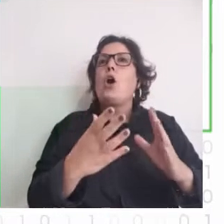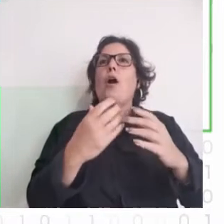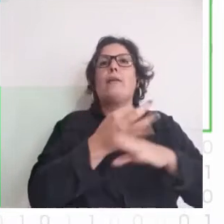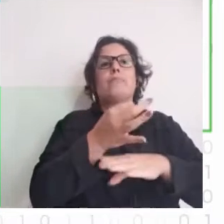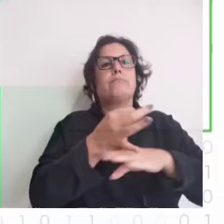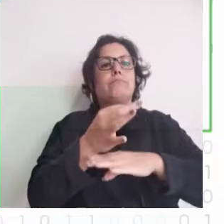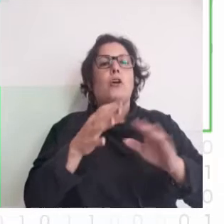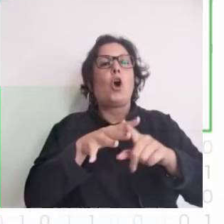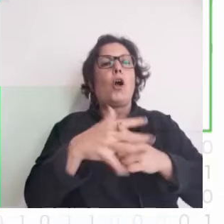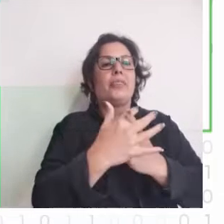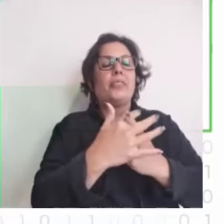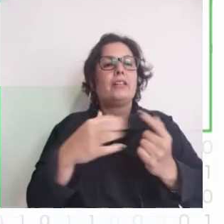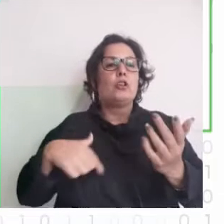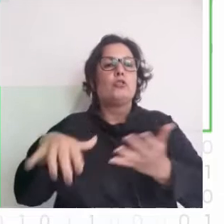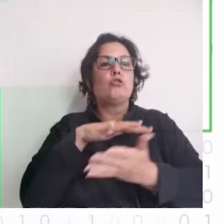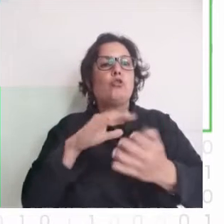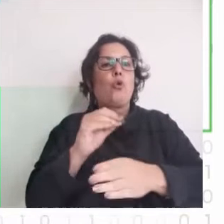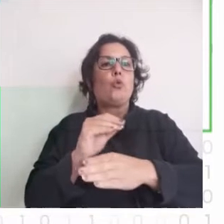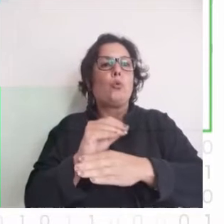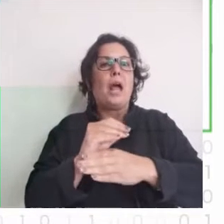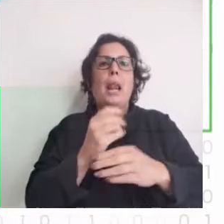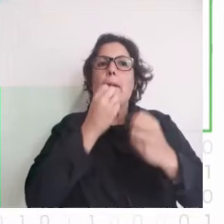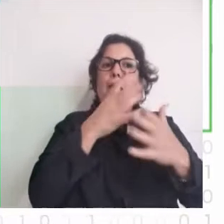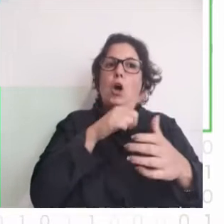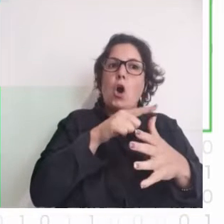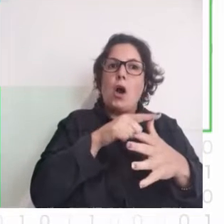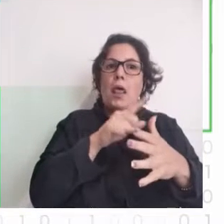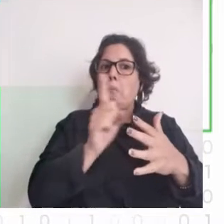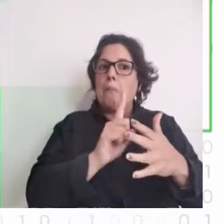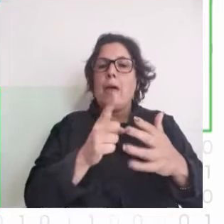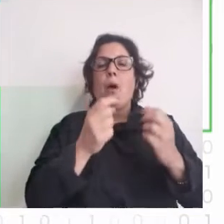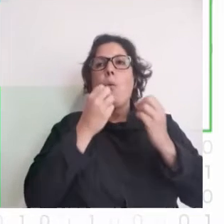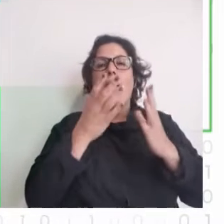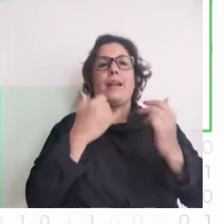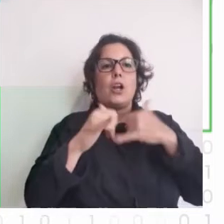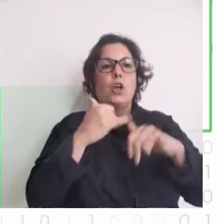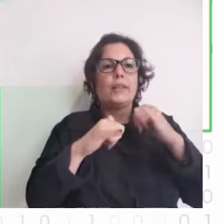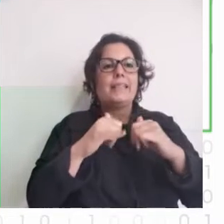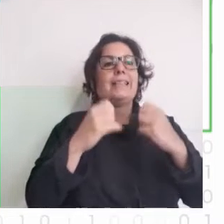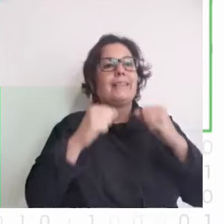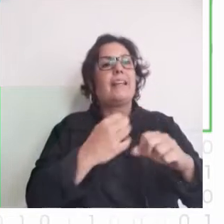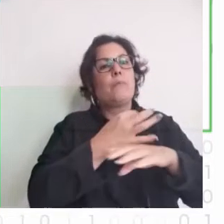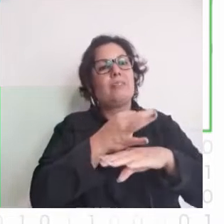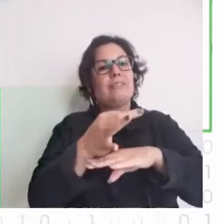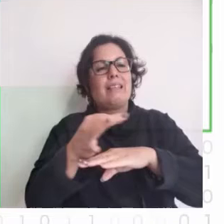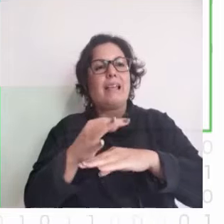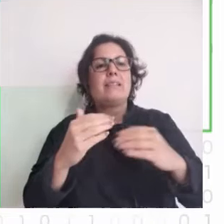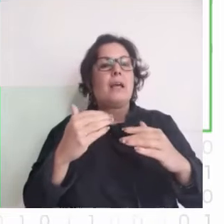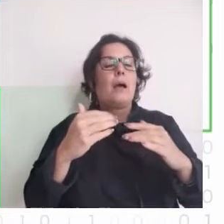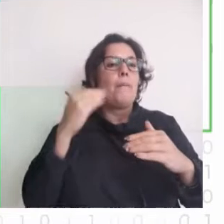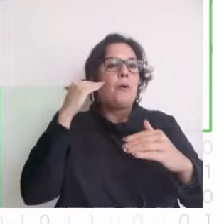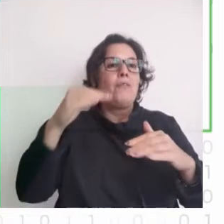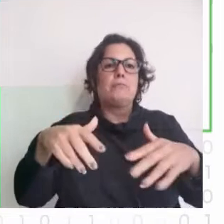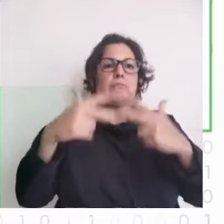contextos socioculturales menos críticos, y eso es una buena noticia. Tenemos prácticas de profesores remotos en todos